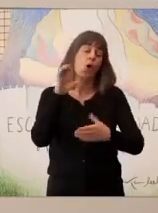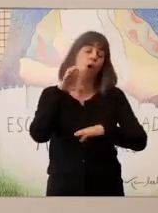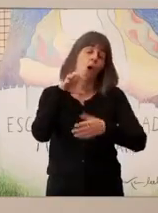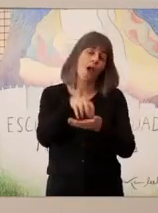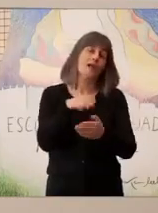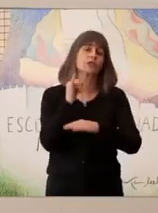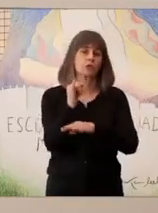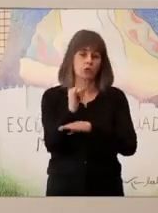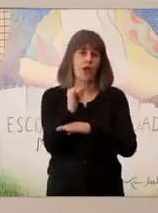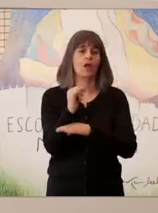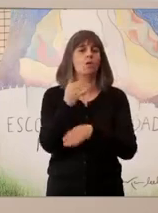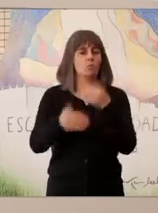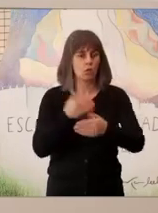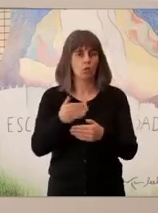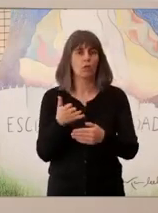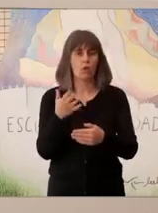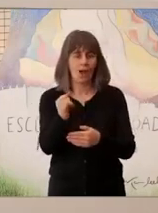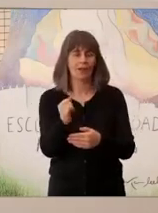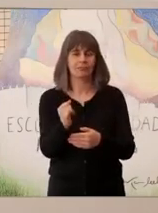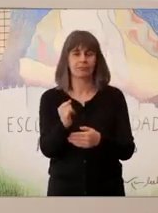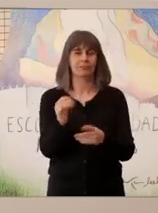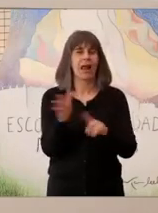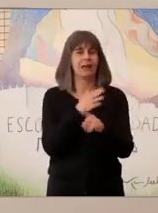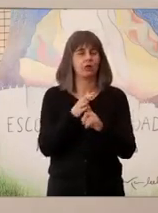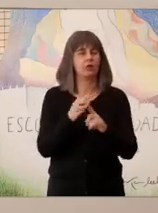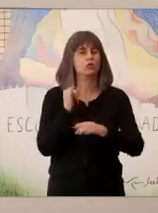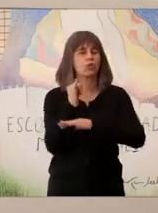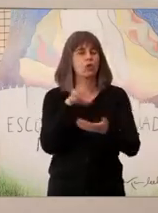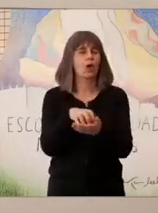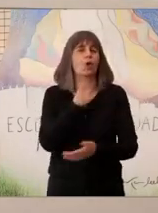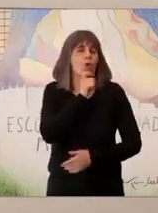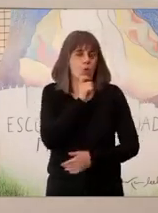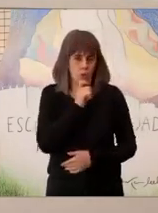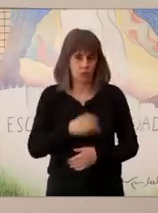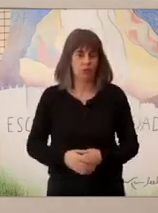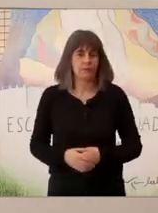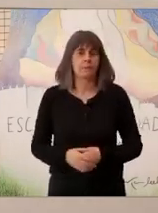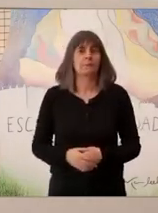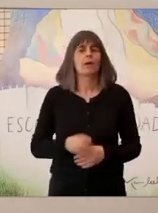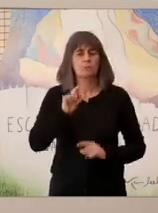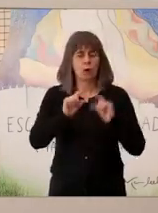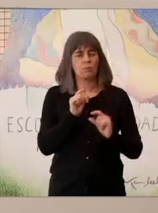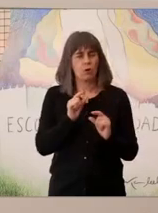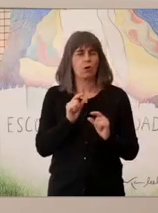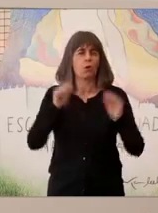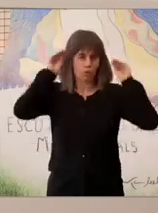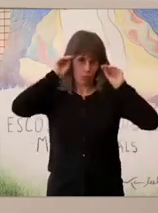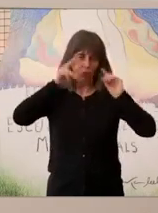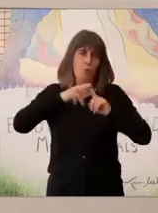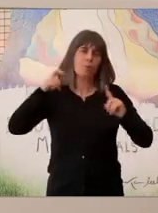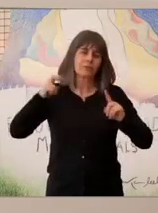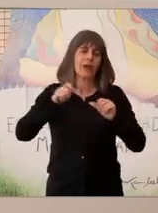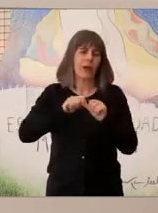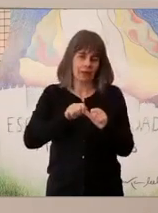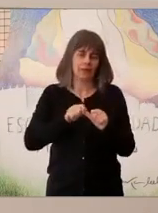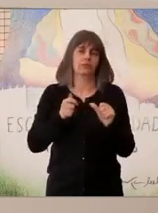procedimientos iniciados cuando existe, ¿no? Se está avanzando, es cierto que cada vez hay más formación en perspectiva. Y esa perspectiva de género es saber qué tienes, lo que